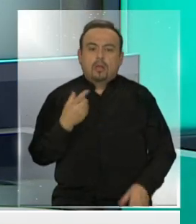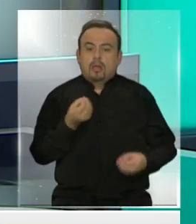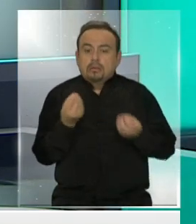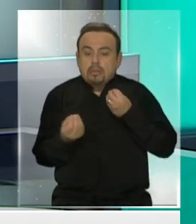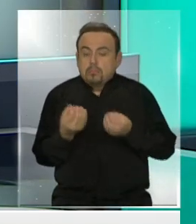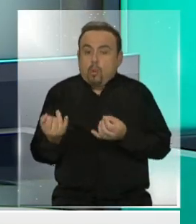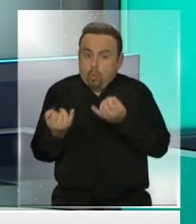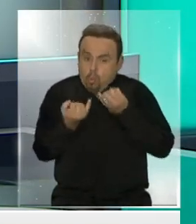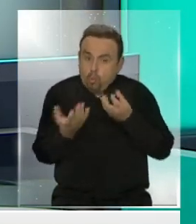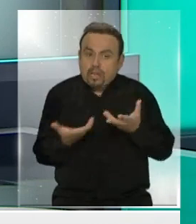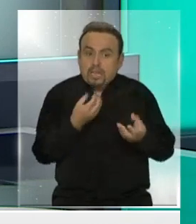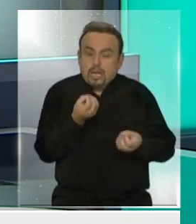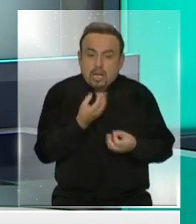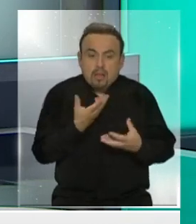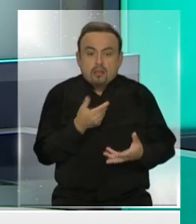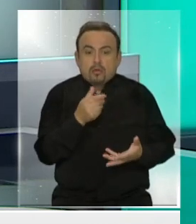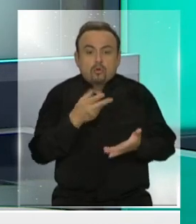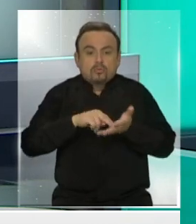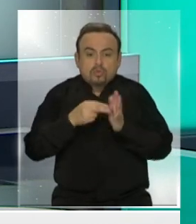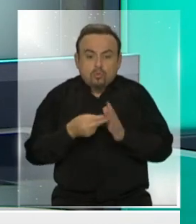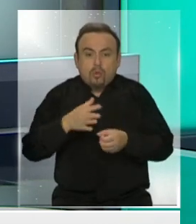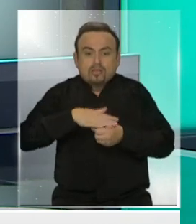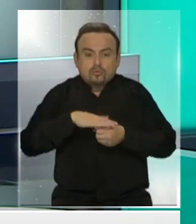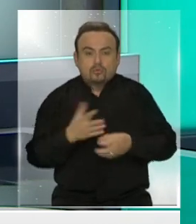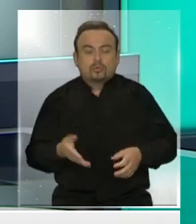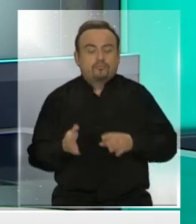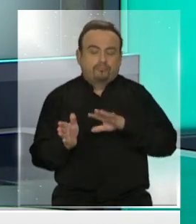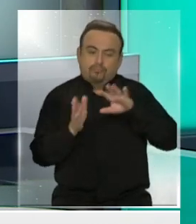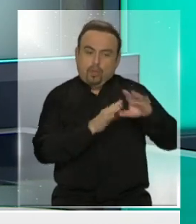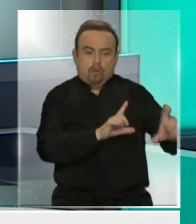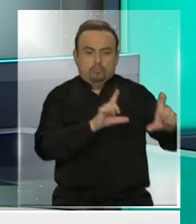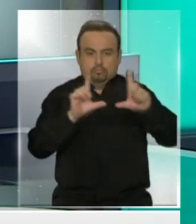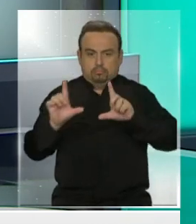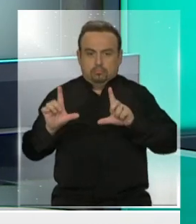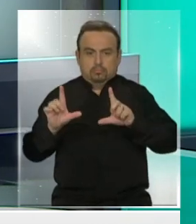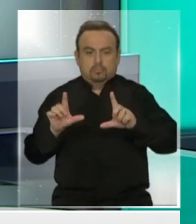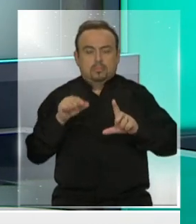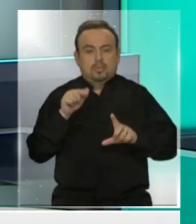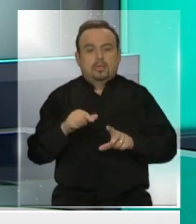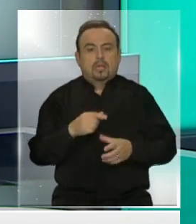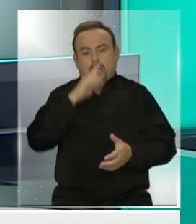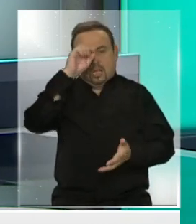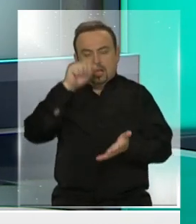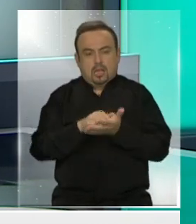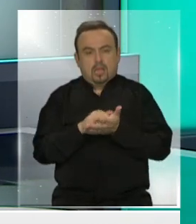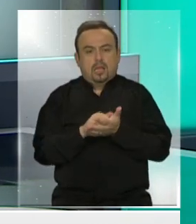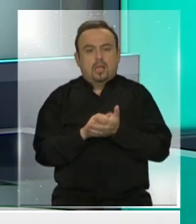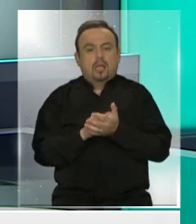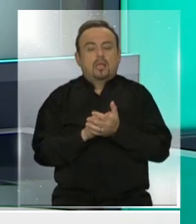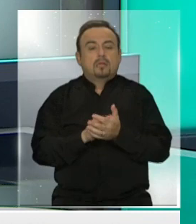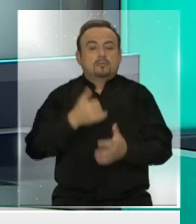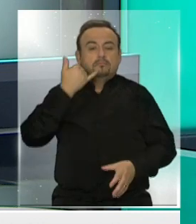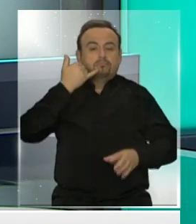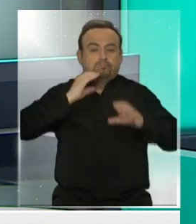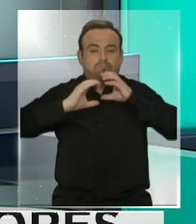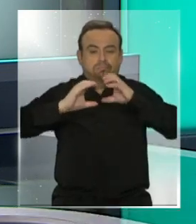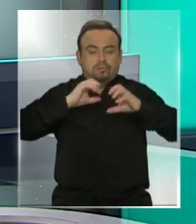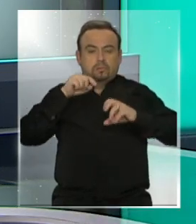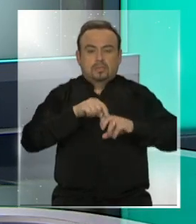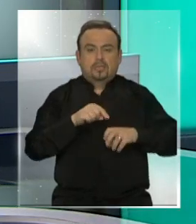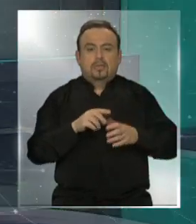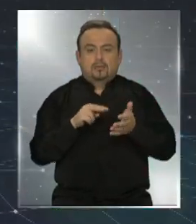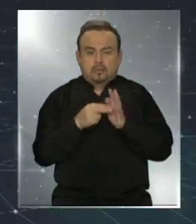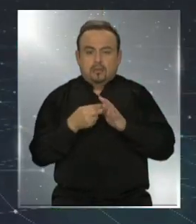digamos lo que está pasando la última dice lo siguiente reclamos en el ámbito de las telecomunicaciones también